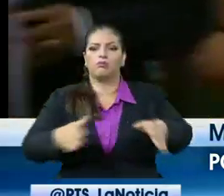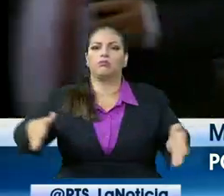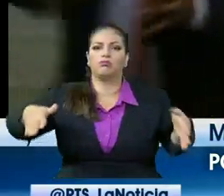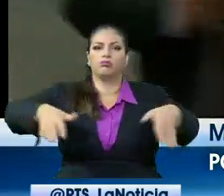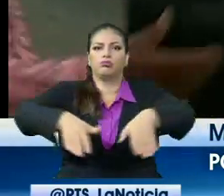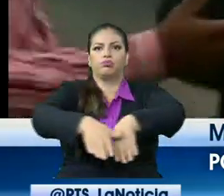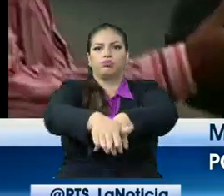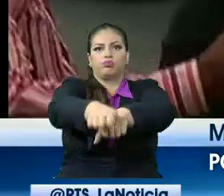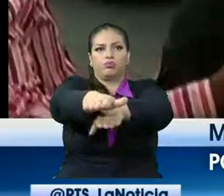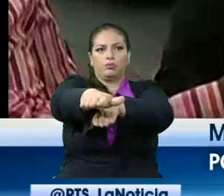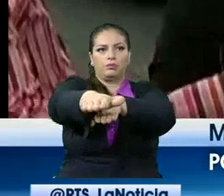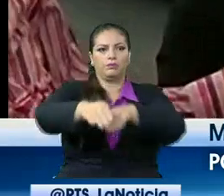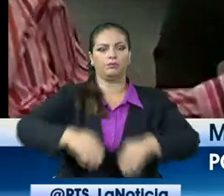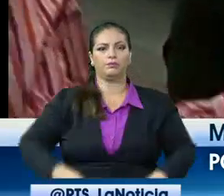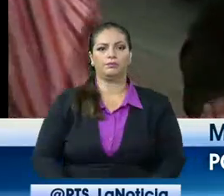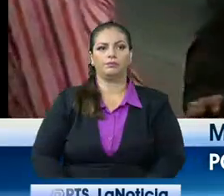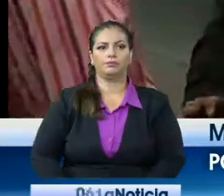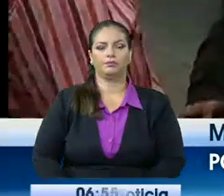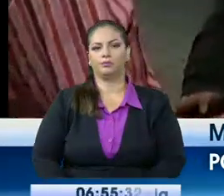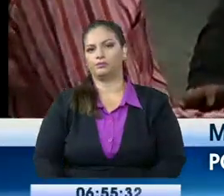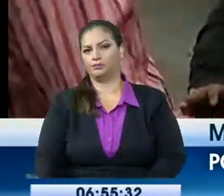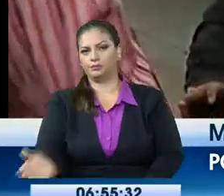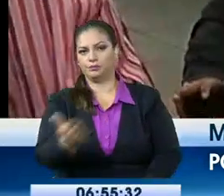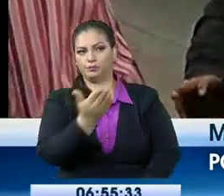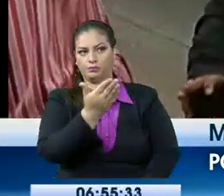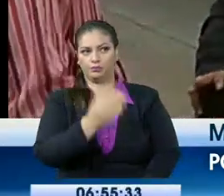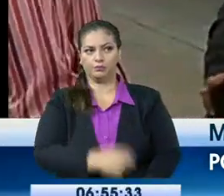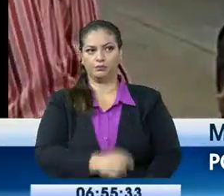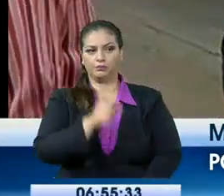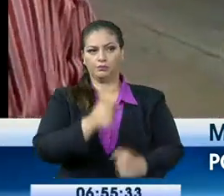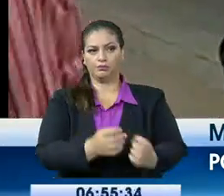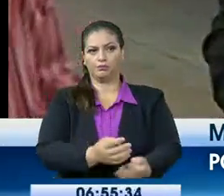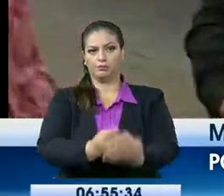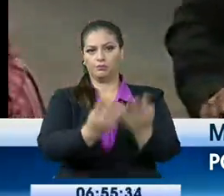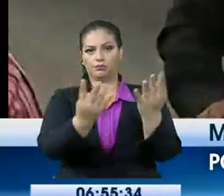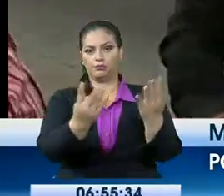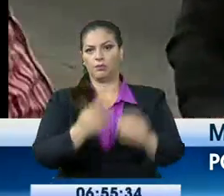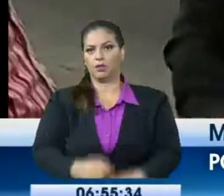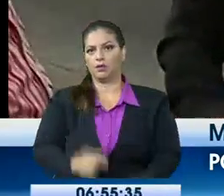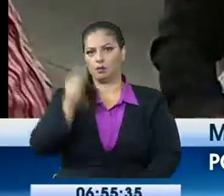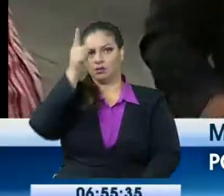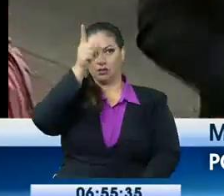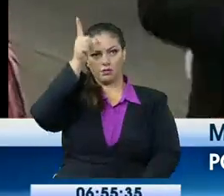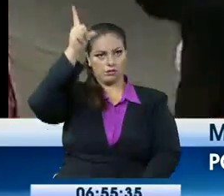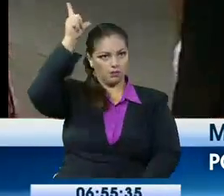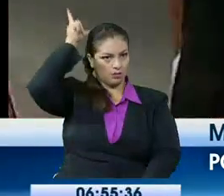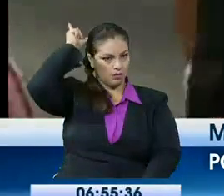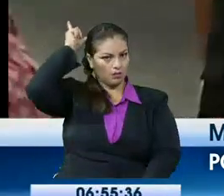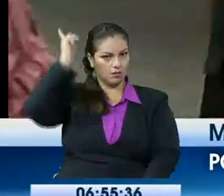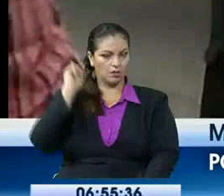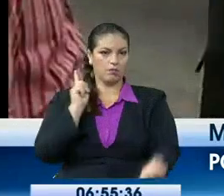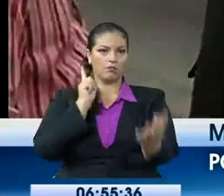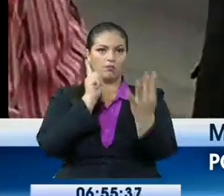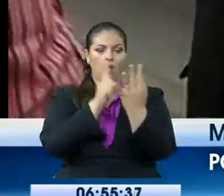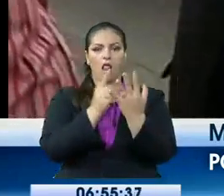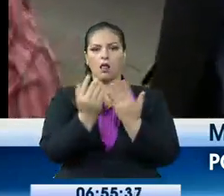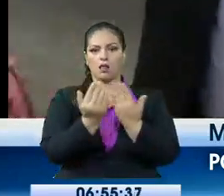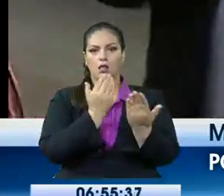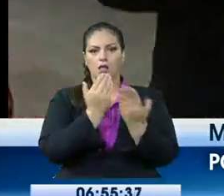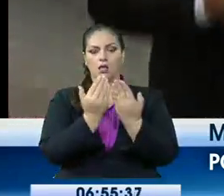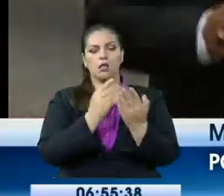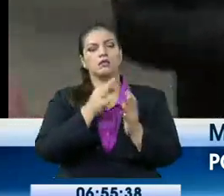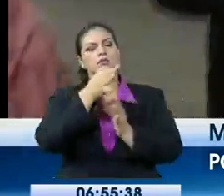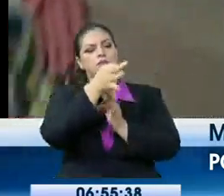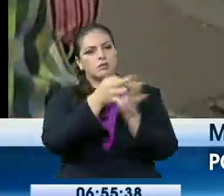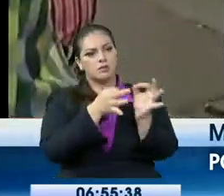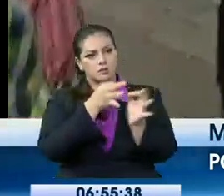Lalama y habitantes del sector con quienes estamos nosotros en esta mañana, explicando un poco estas inquietudes que se venían